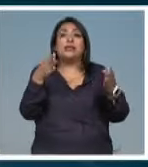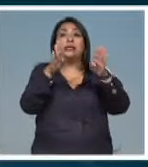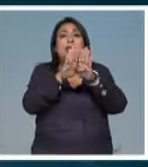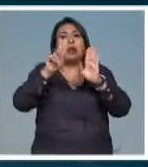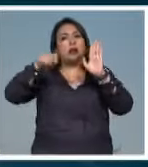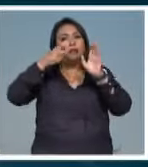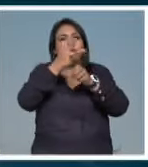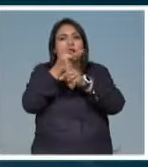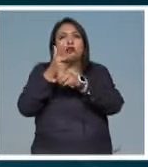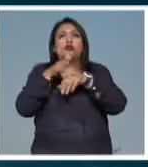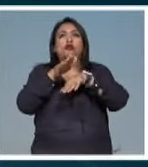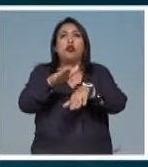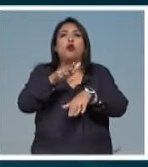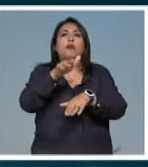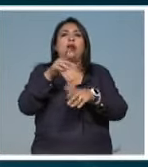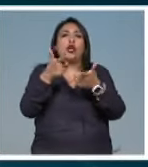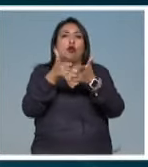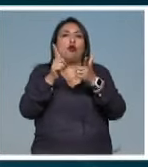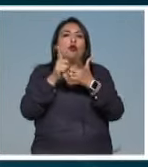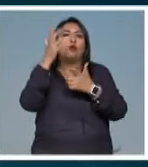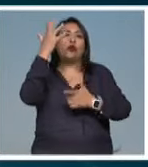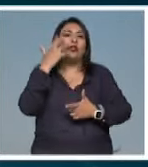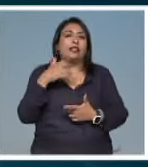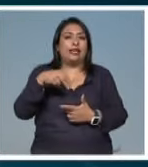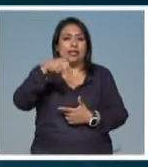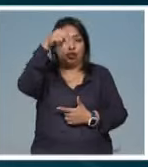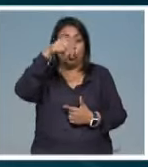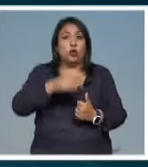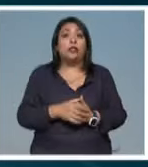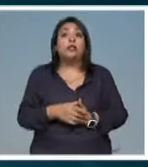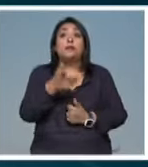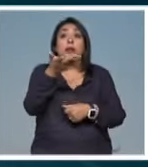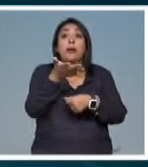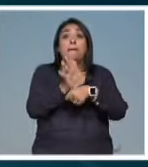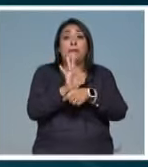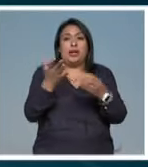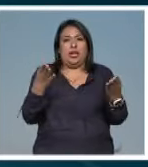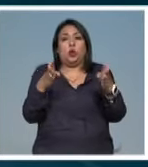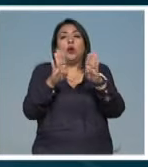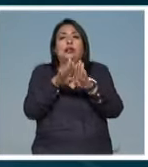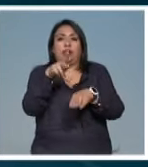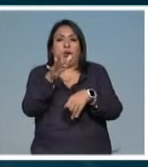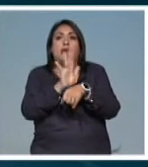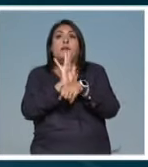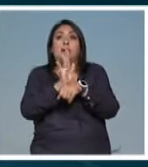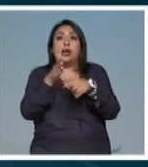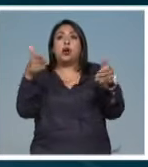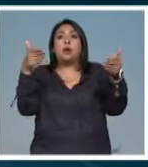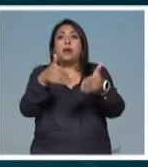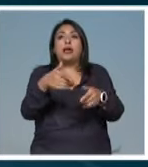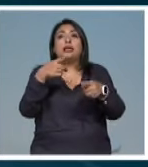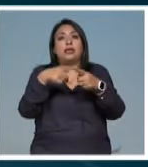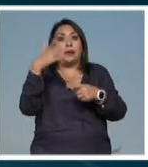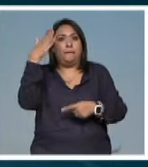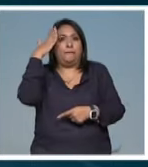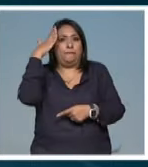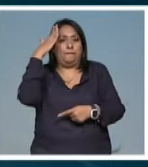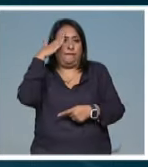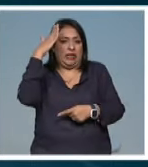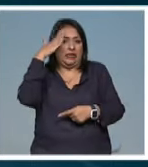un documental sobre los Tigres del Norte. La película de clausura es una película que va a estar presentada por los